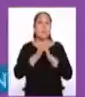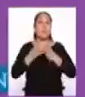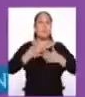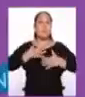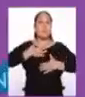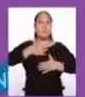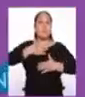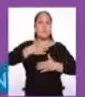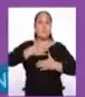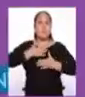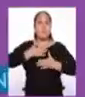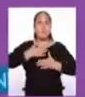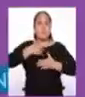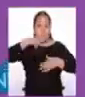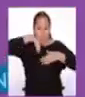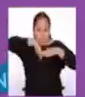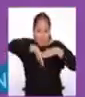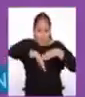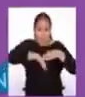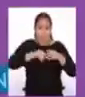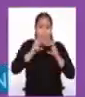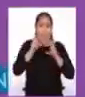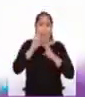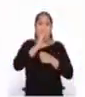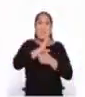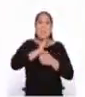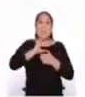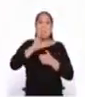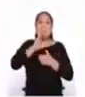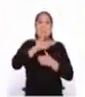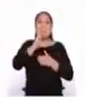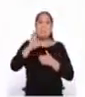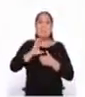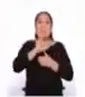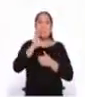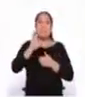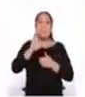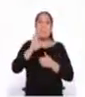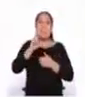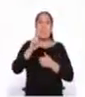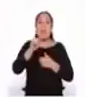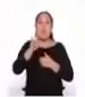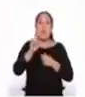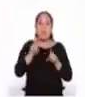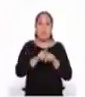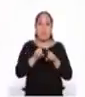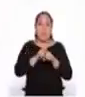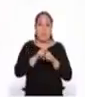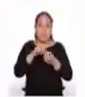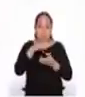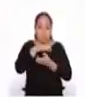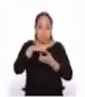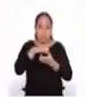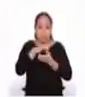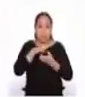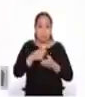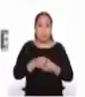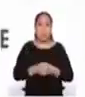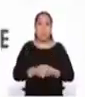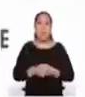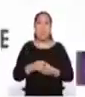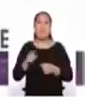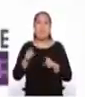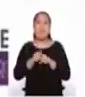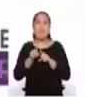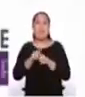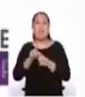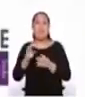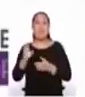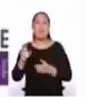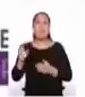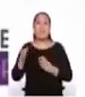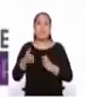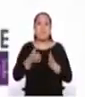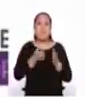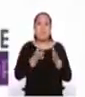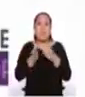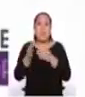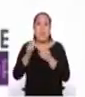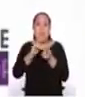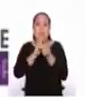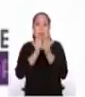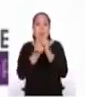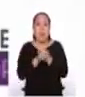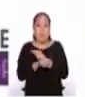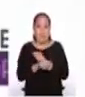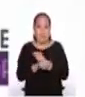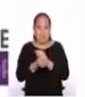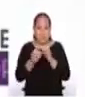respiración celular y la fotosíntesis. Además, permite los movimientos internos de la célula y ayuda a mantener su